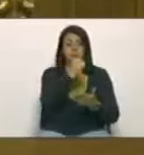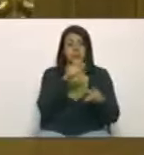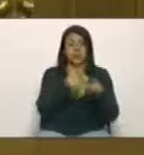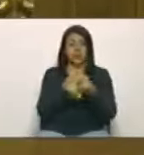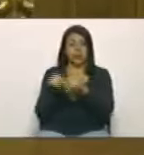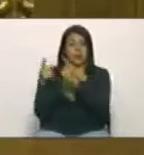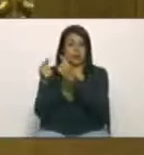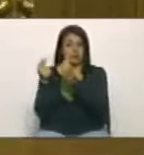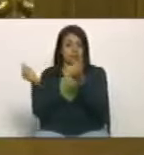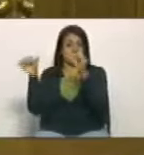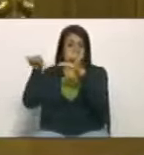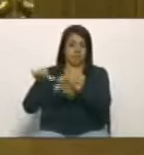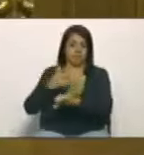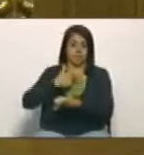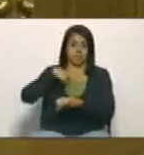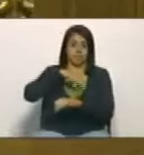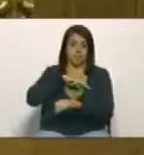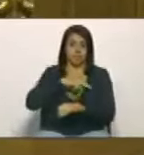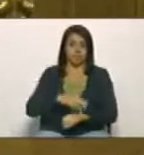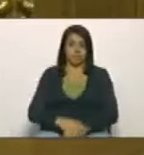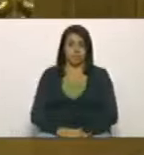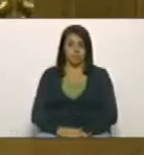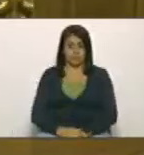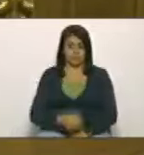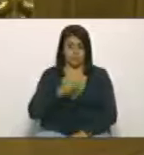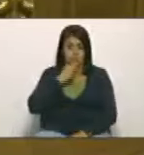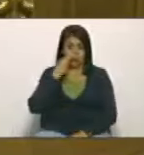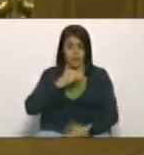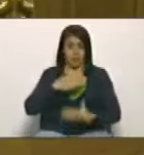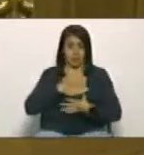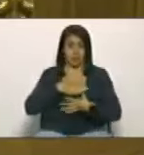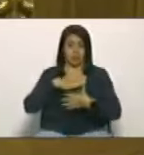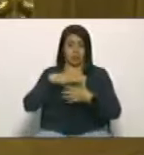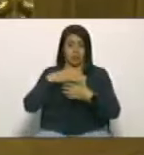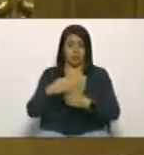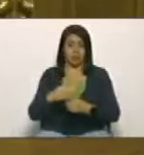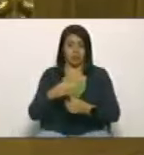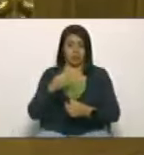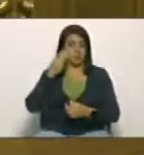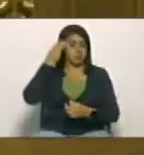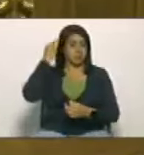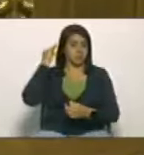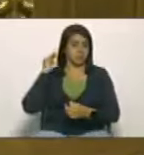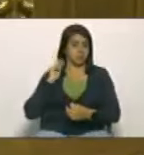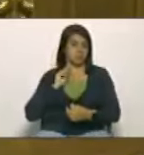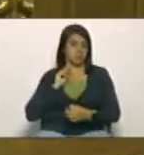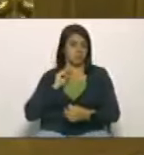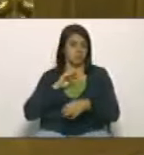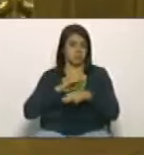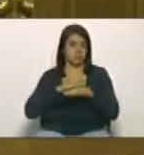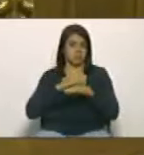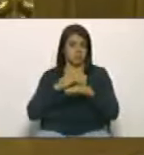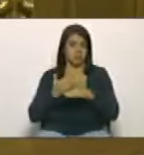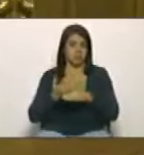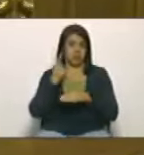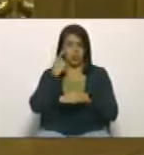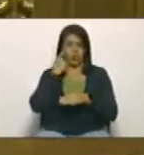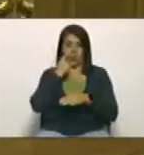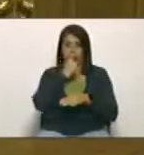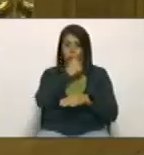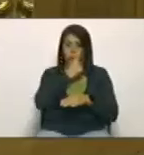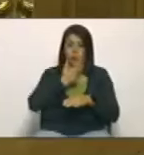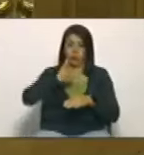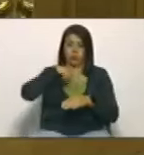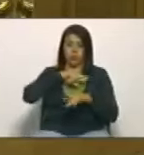quisieron hacer con nosotros. Eso es el interés de la doña odiadora, para que los ojos de